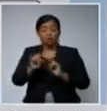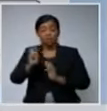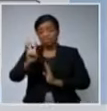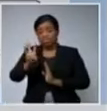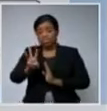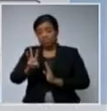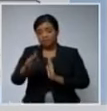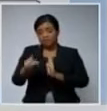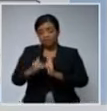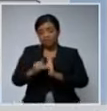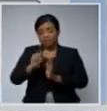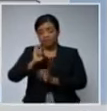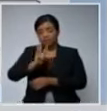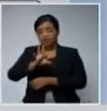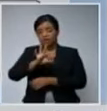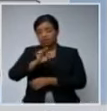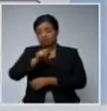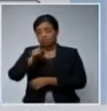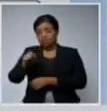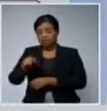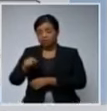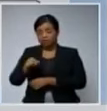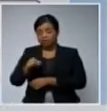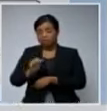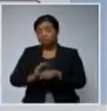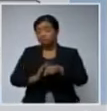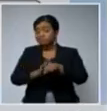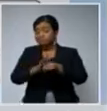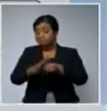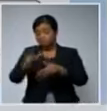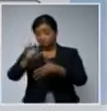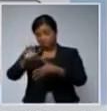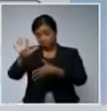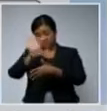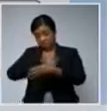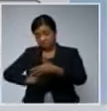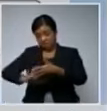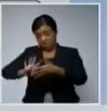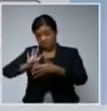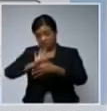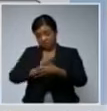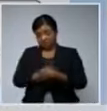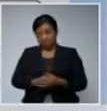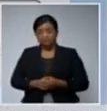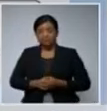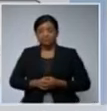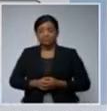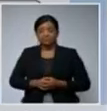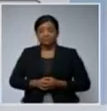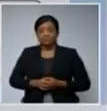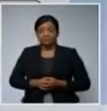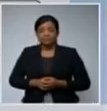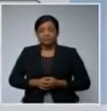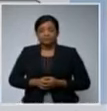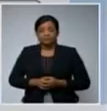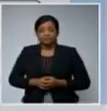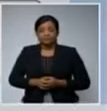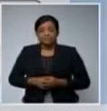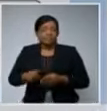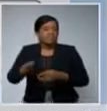3.038 personas con COVID-19 en nuestra región. Eso hace que al